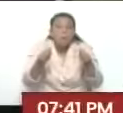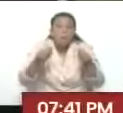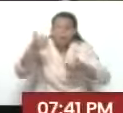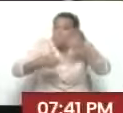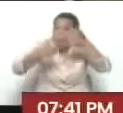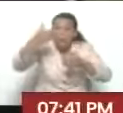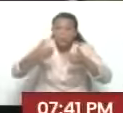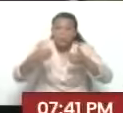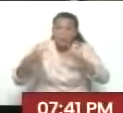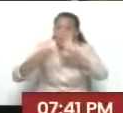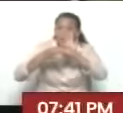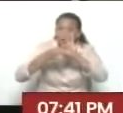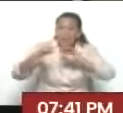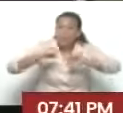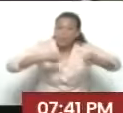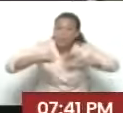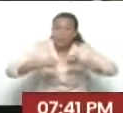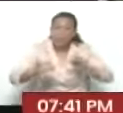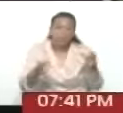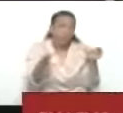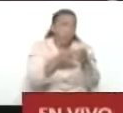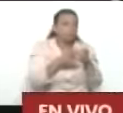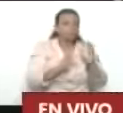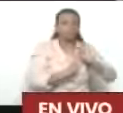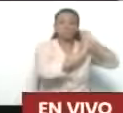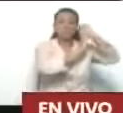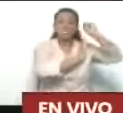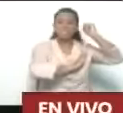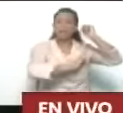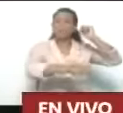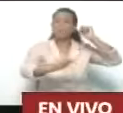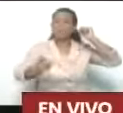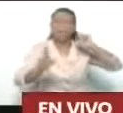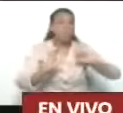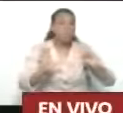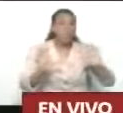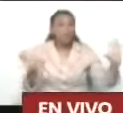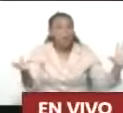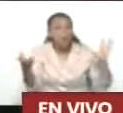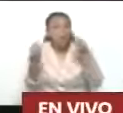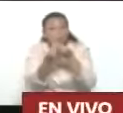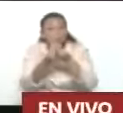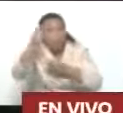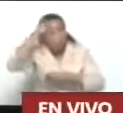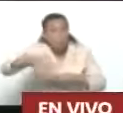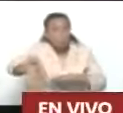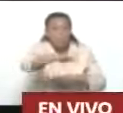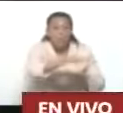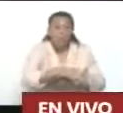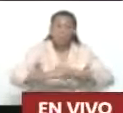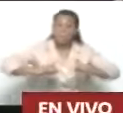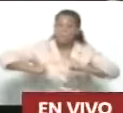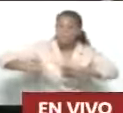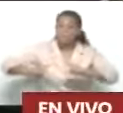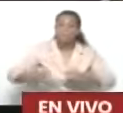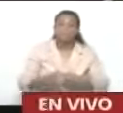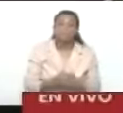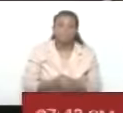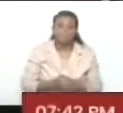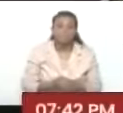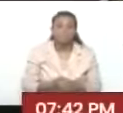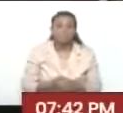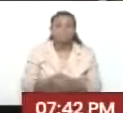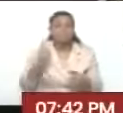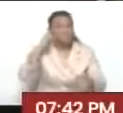sea parte también del movimiento. No que vaya el movimiento a querer dirigirlo, a querer colonizarlo, colonizarlo, no. El movimiento tiene